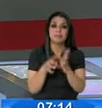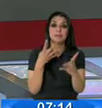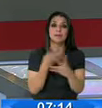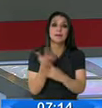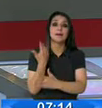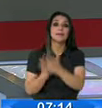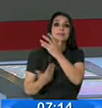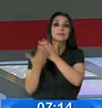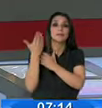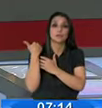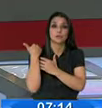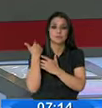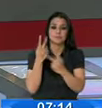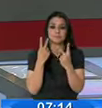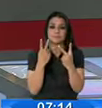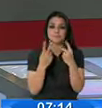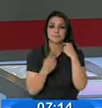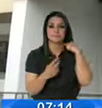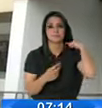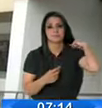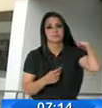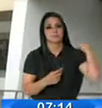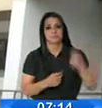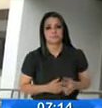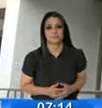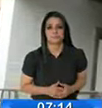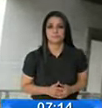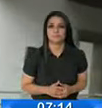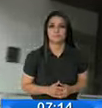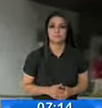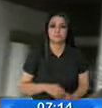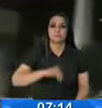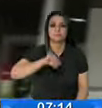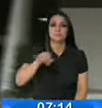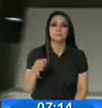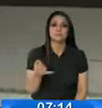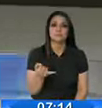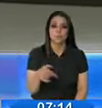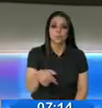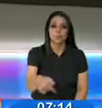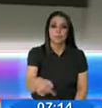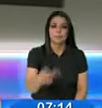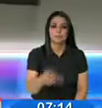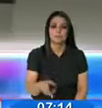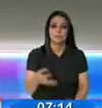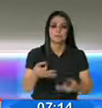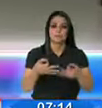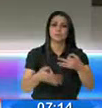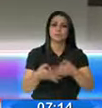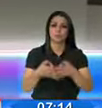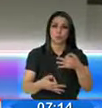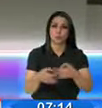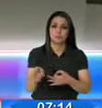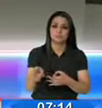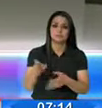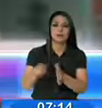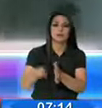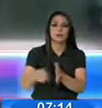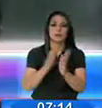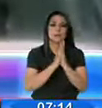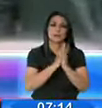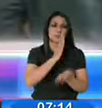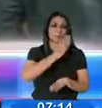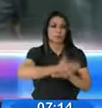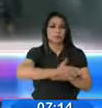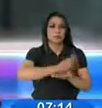Penal anterior. Miremos. Este jueves se llevará a cabo la audiencia para la solicitud de suspensión condicional de la pena